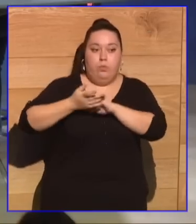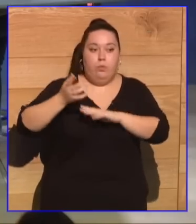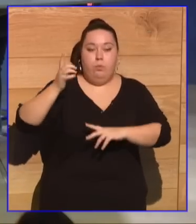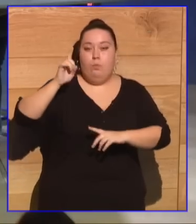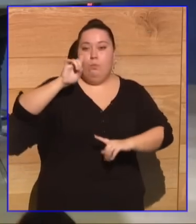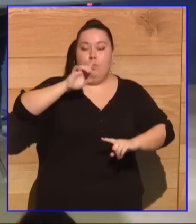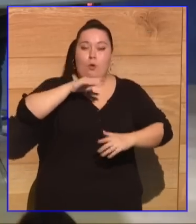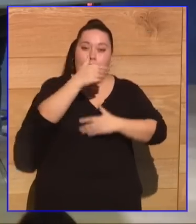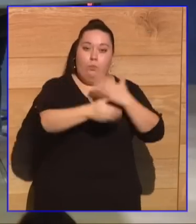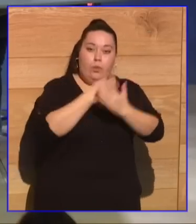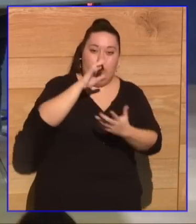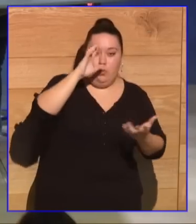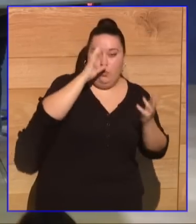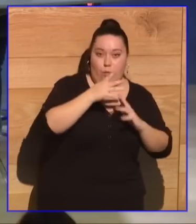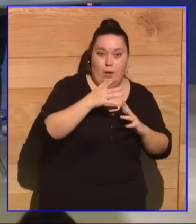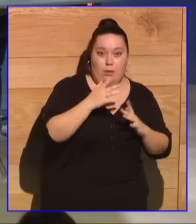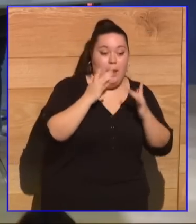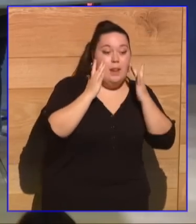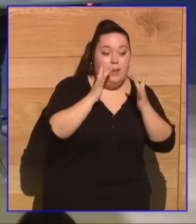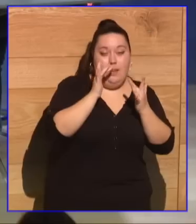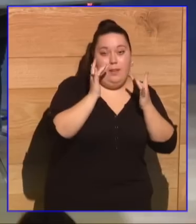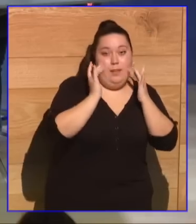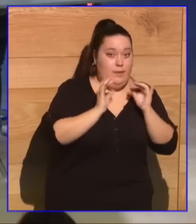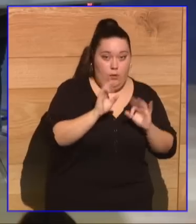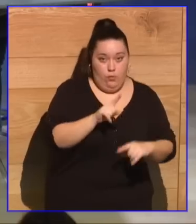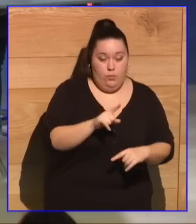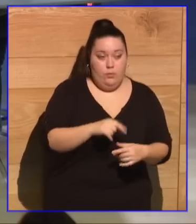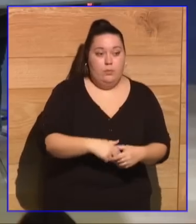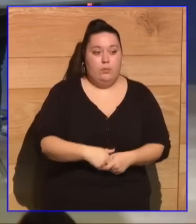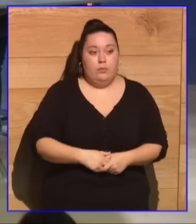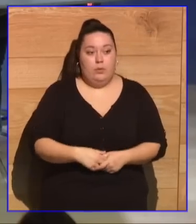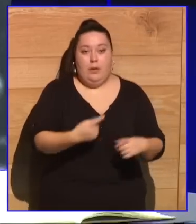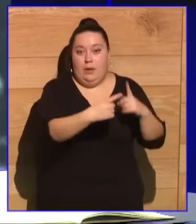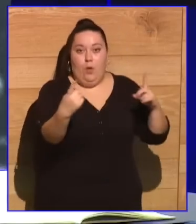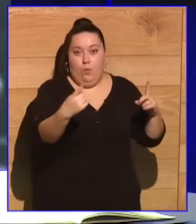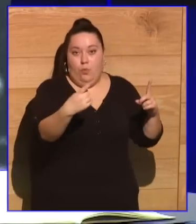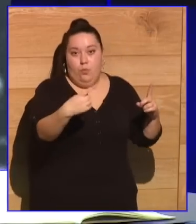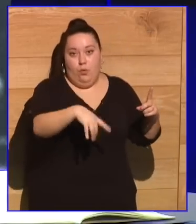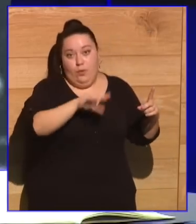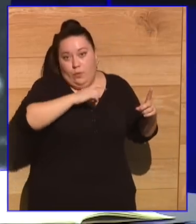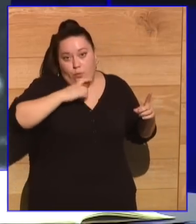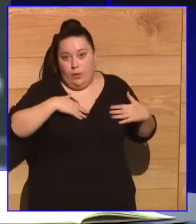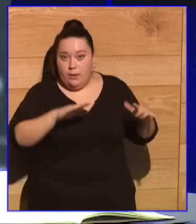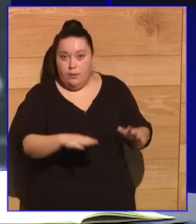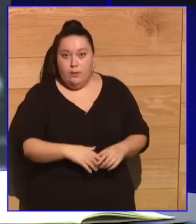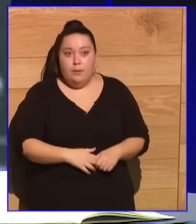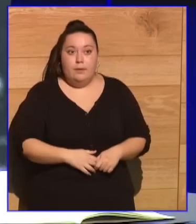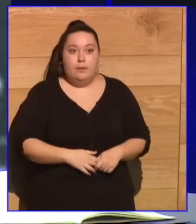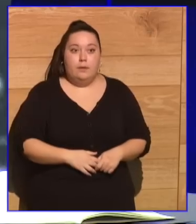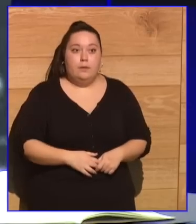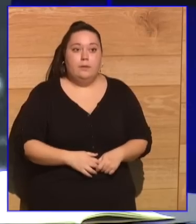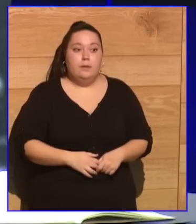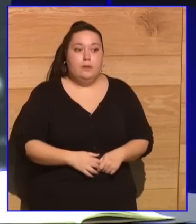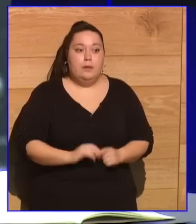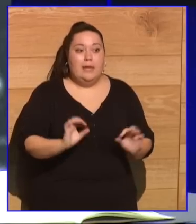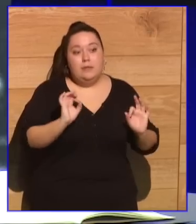de locura que tampoco es literal, tú no interpretas lo que te da la gana, porque es una sucesión de imágenes, y entonces ahí es cuando se va a la historia de Syd Barrett,